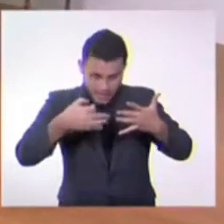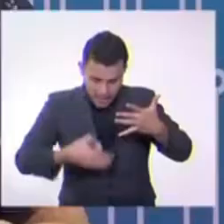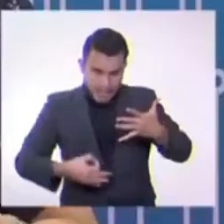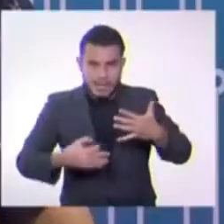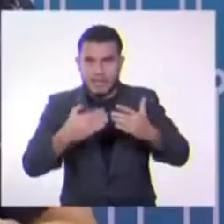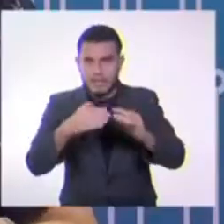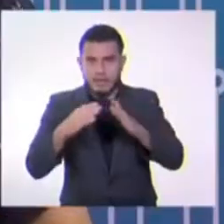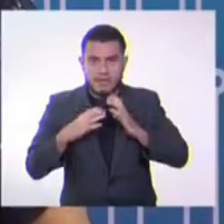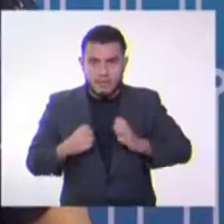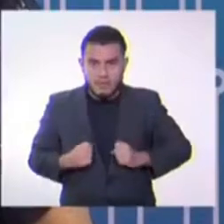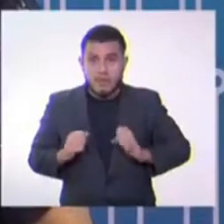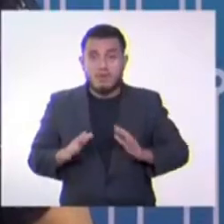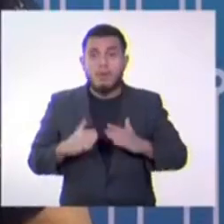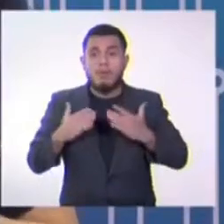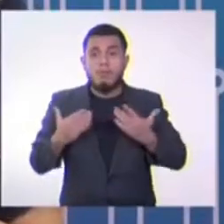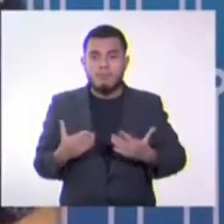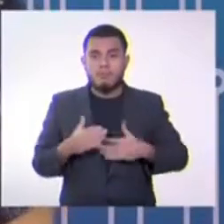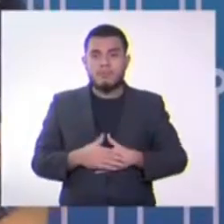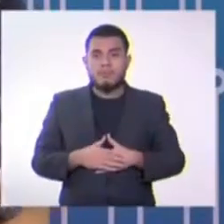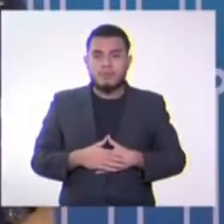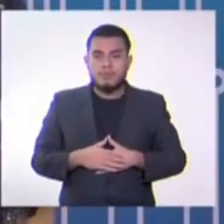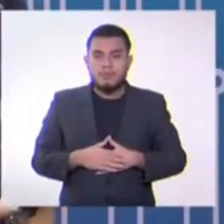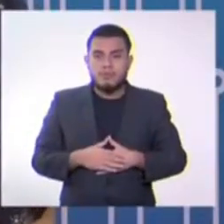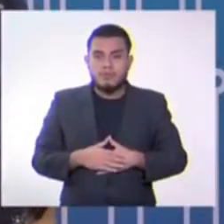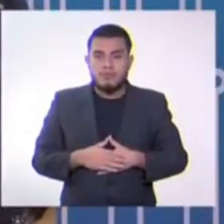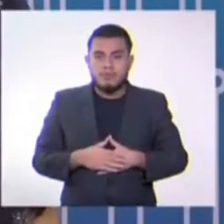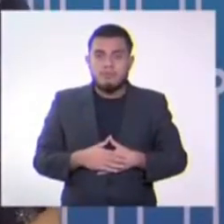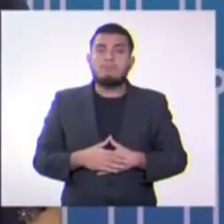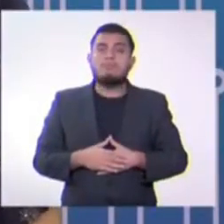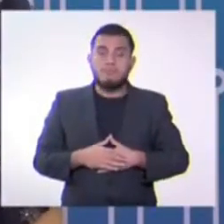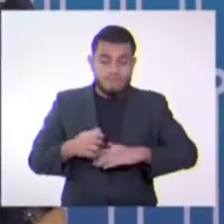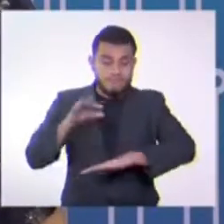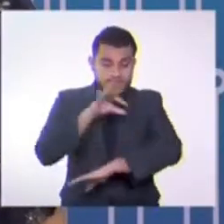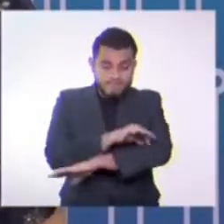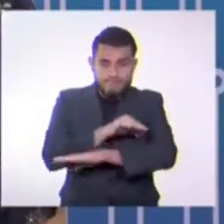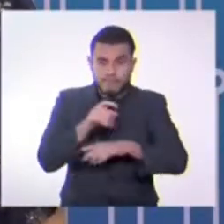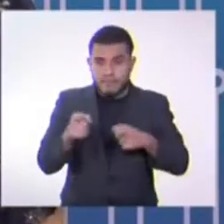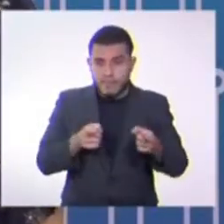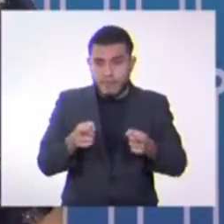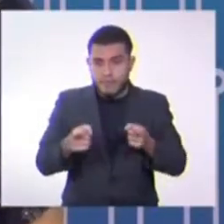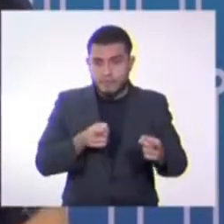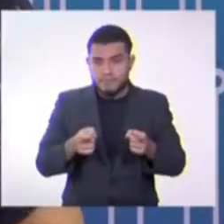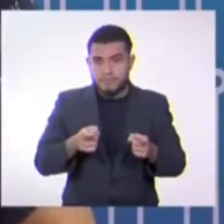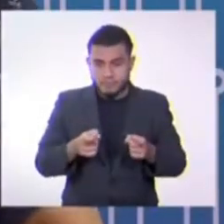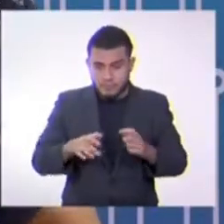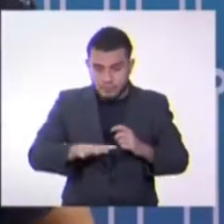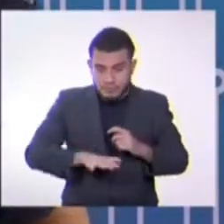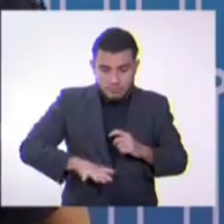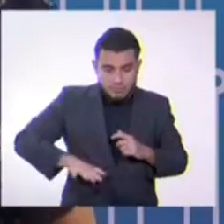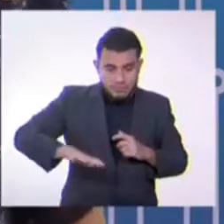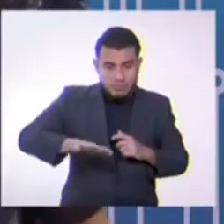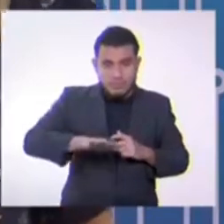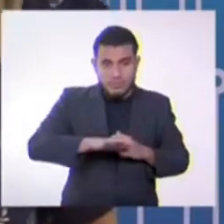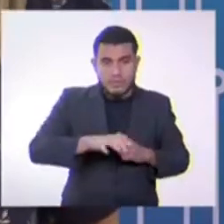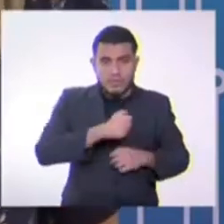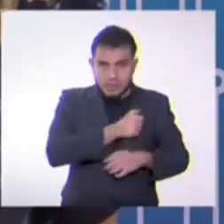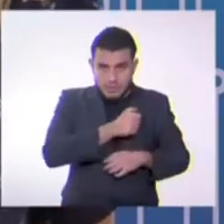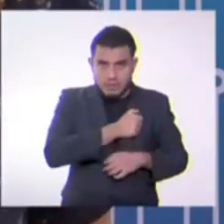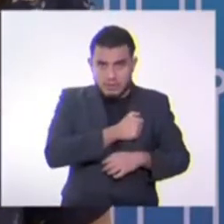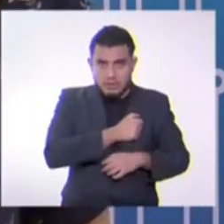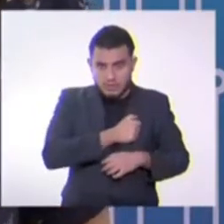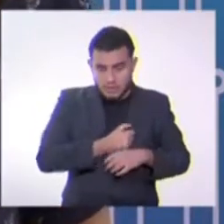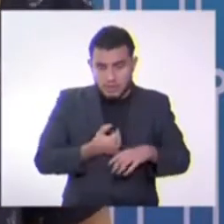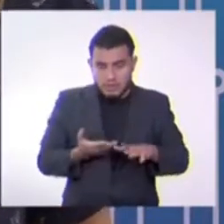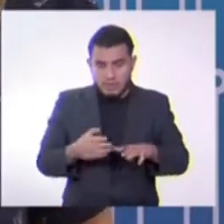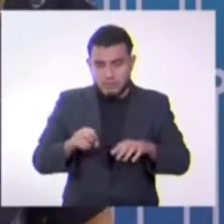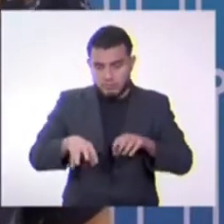gobiernos para poder hacer el manejo de la tierra, esa redistribución de la tierra. Pero tenemos a